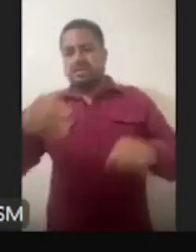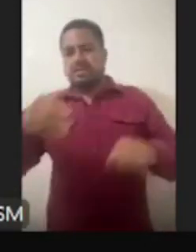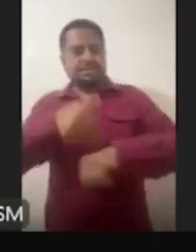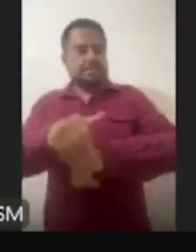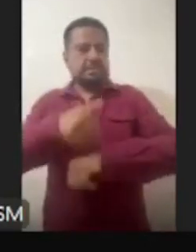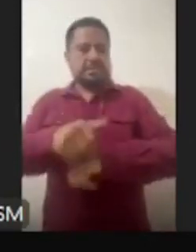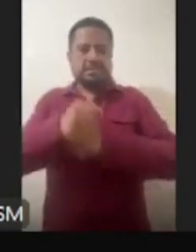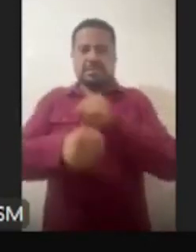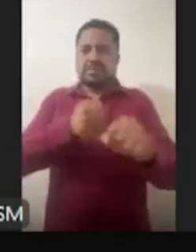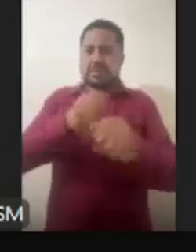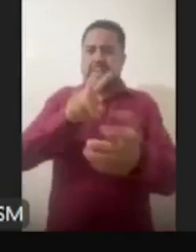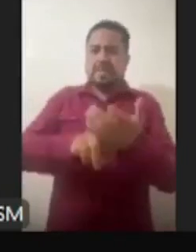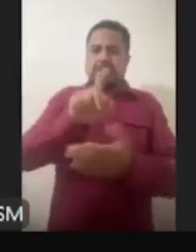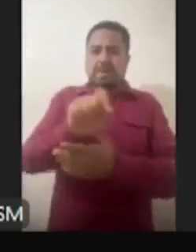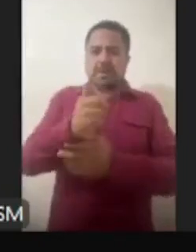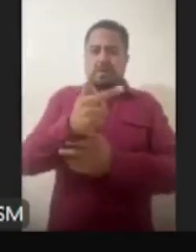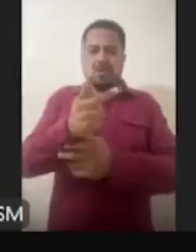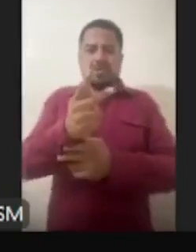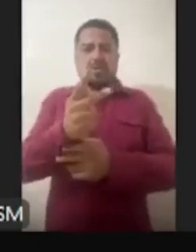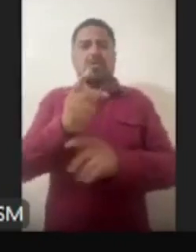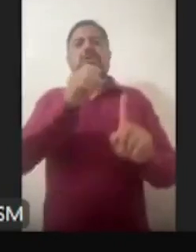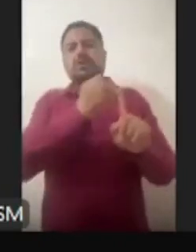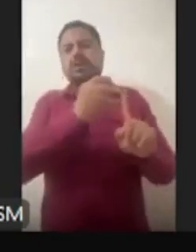110/2022 e INE-CG